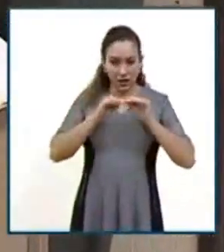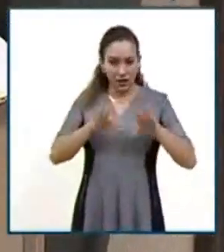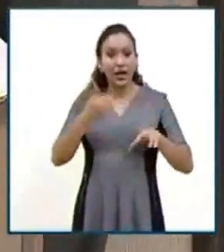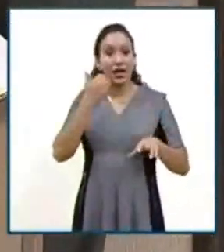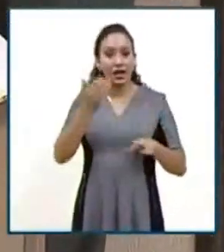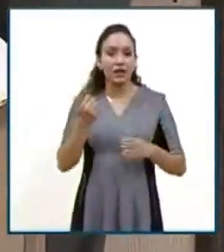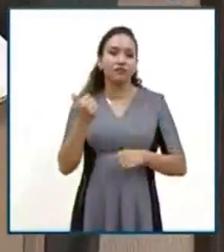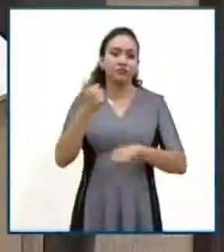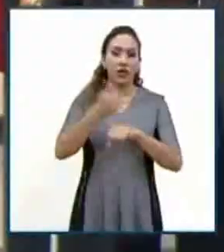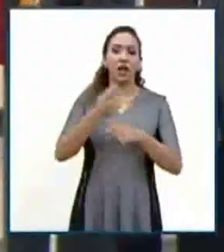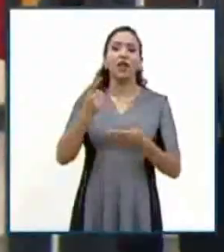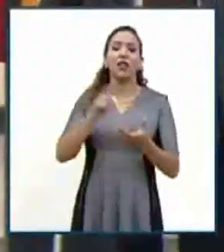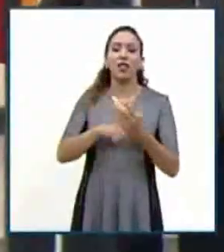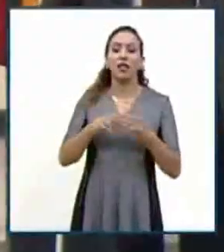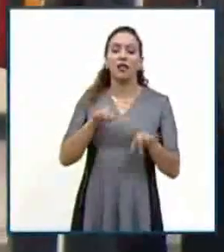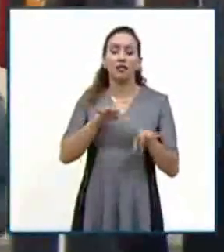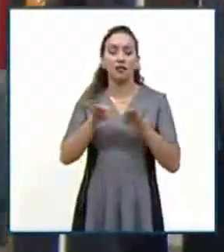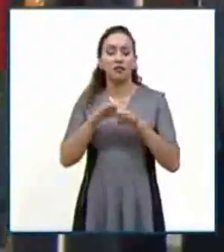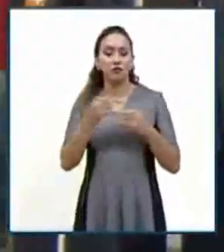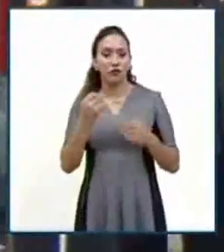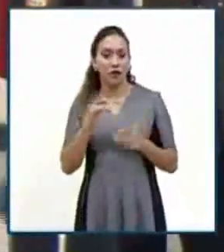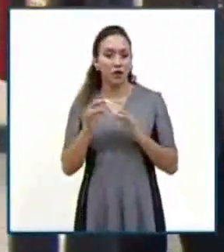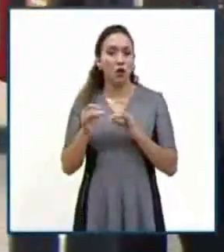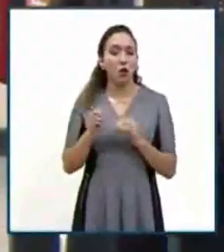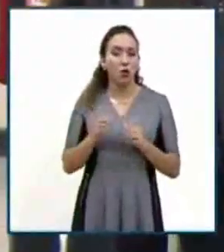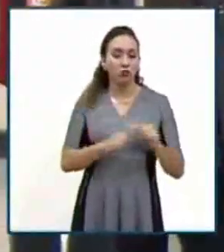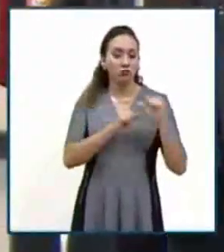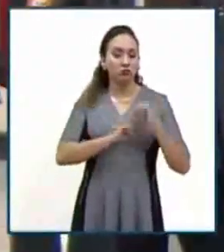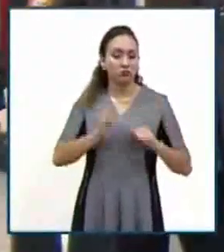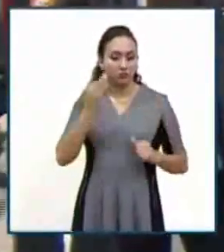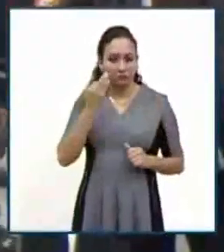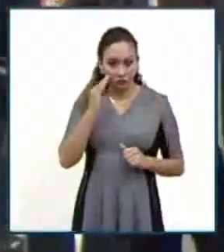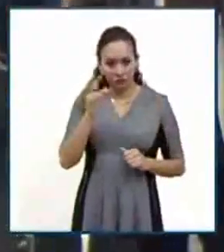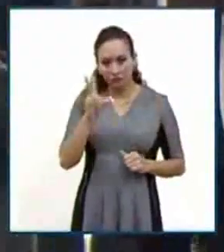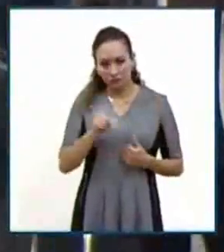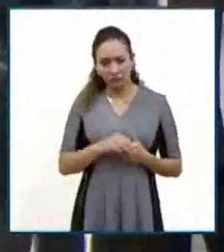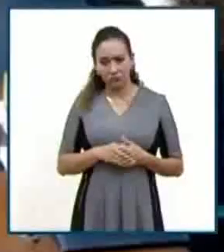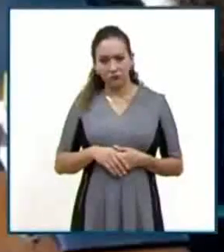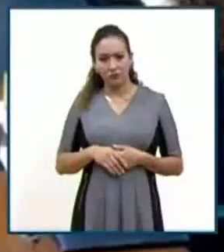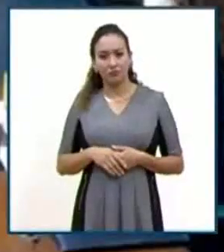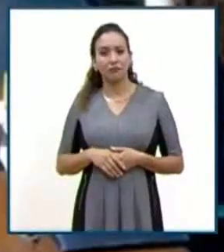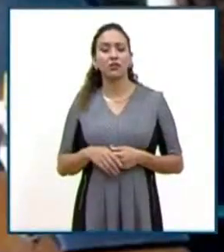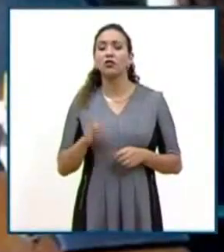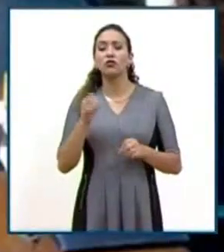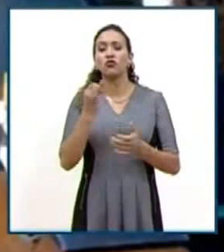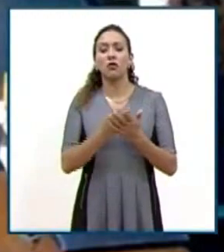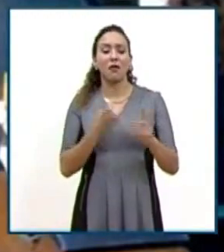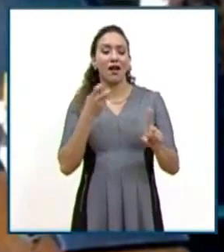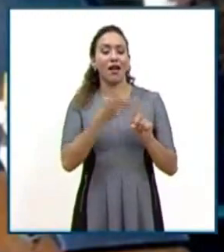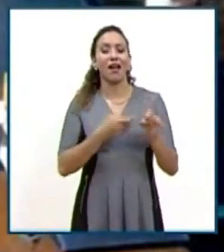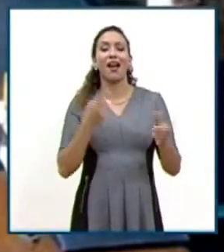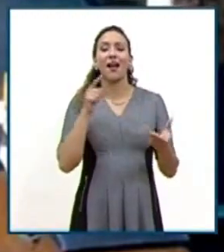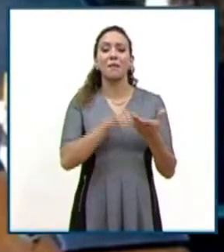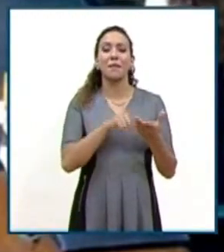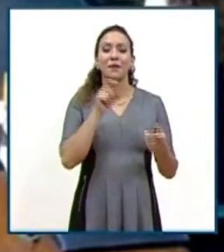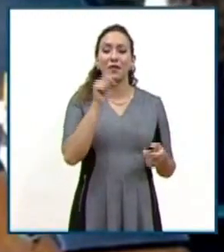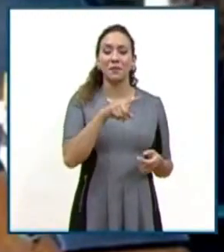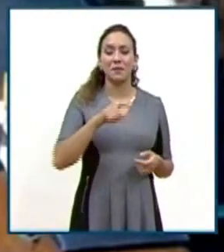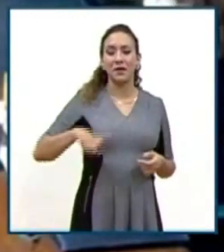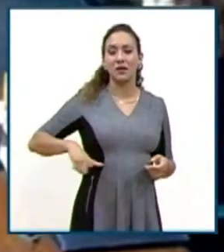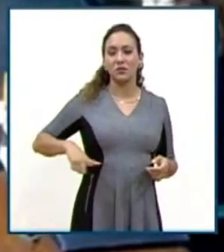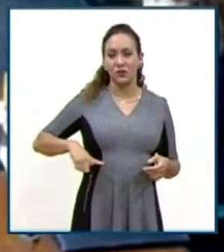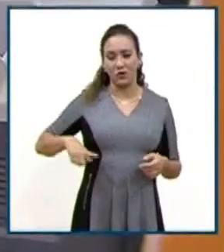quienes forman parte de esas asociaciones tienen limitado su interés respecto a cuestiones de fiscalización o ingreso de recursos,